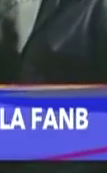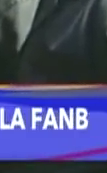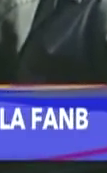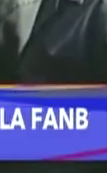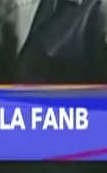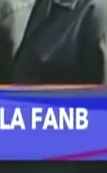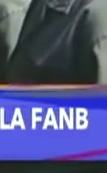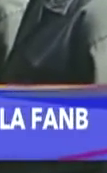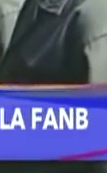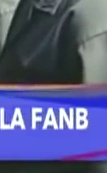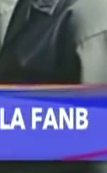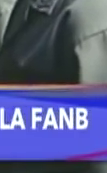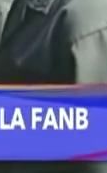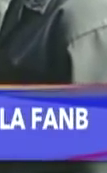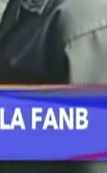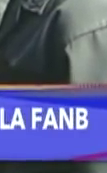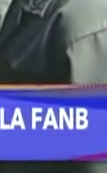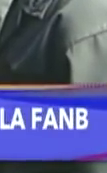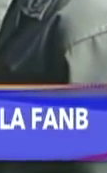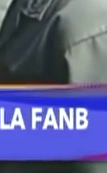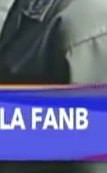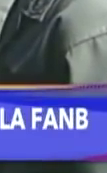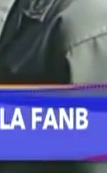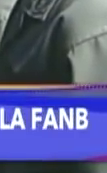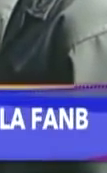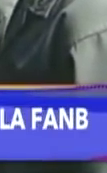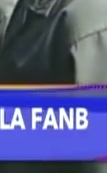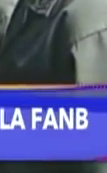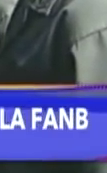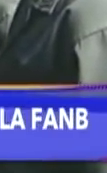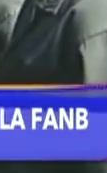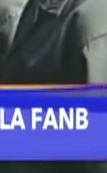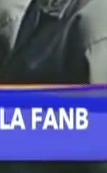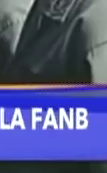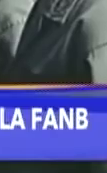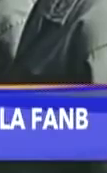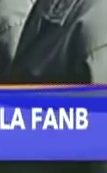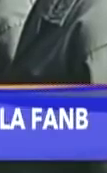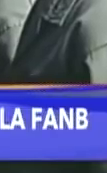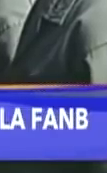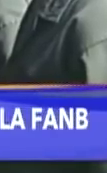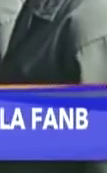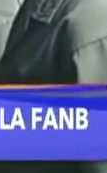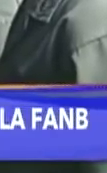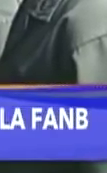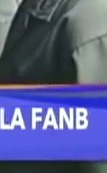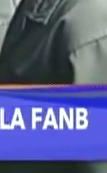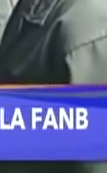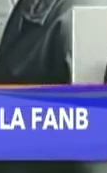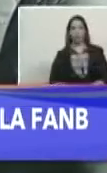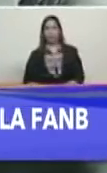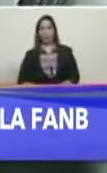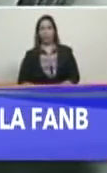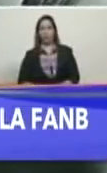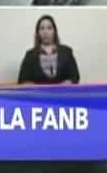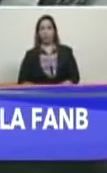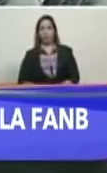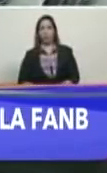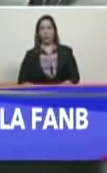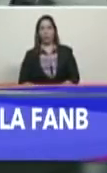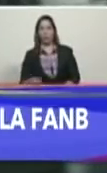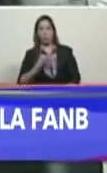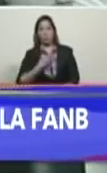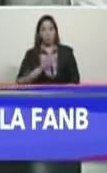Presidente de la República continúa con un mensaje para estos hombres y mujeres valiosos, integrantes de la tripulación de este